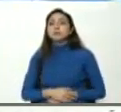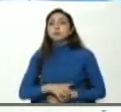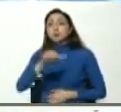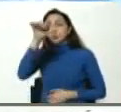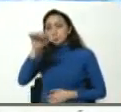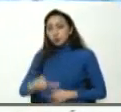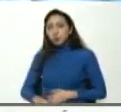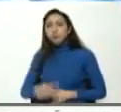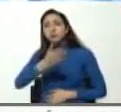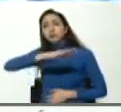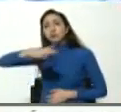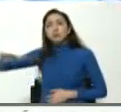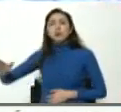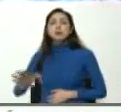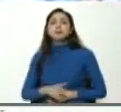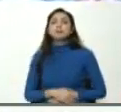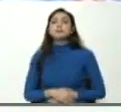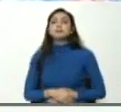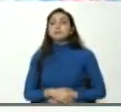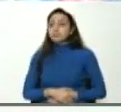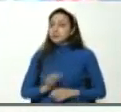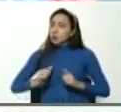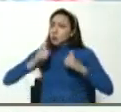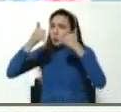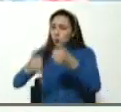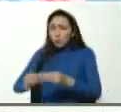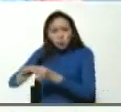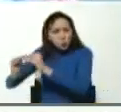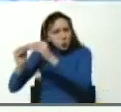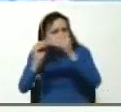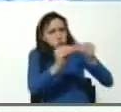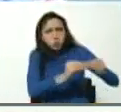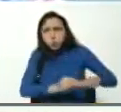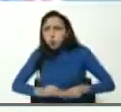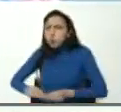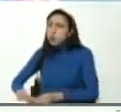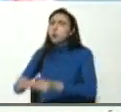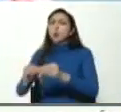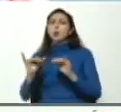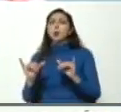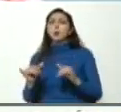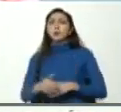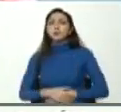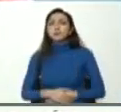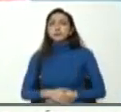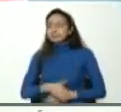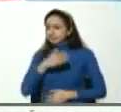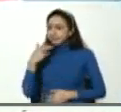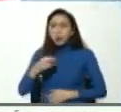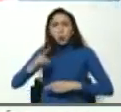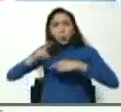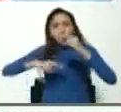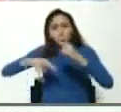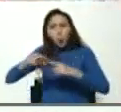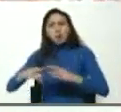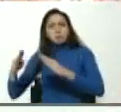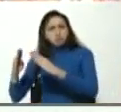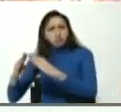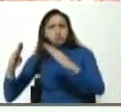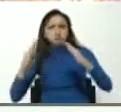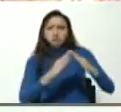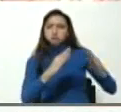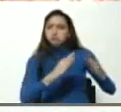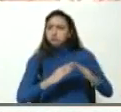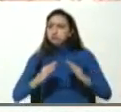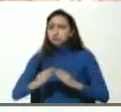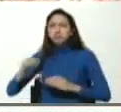norte mar comenzar a arreglar comenzó a construir a construir viviendas